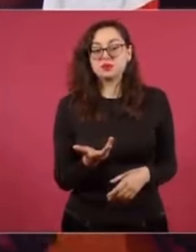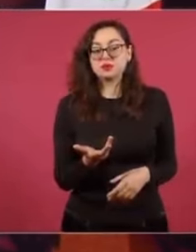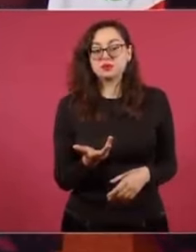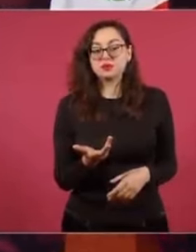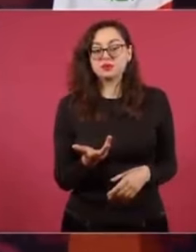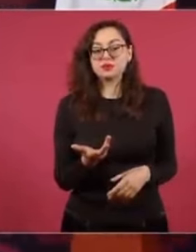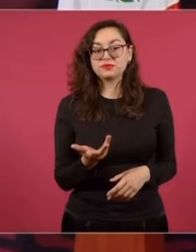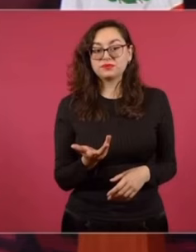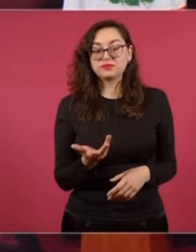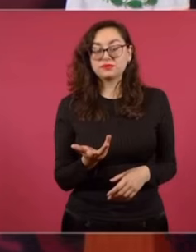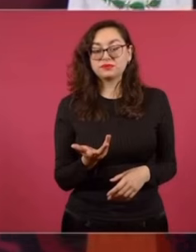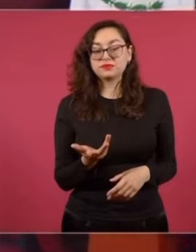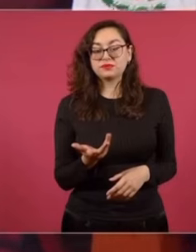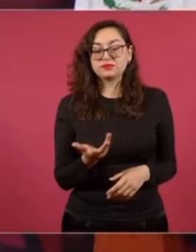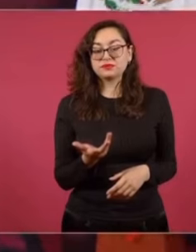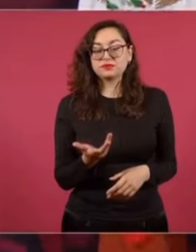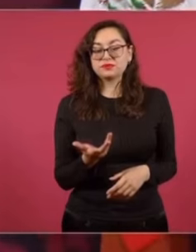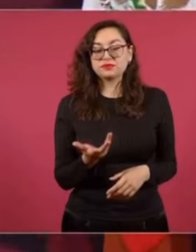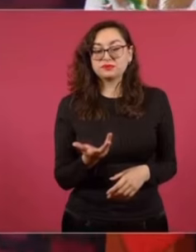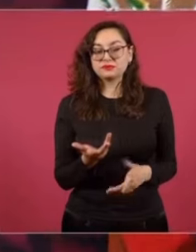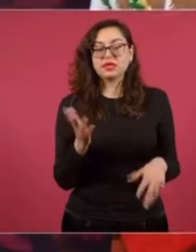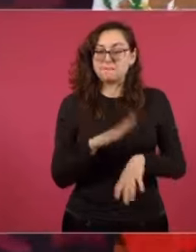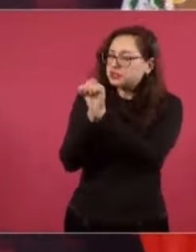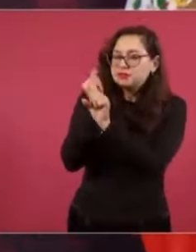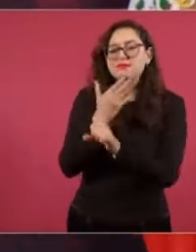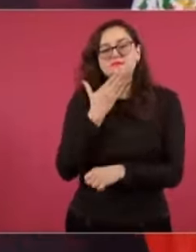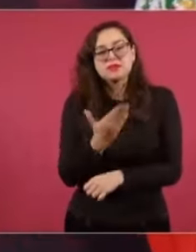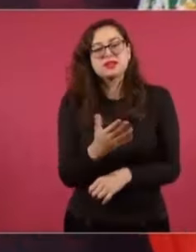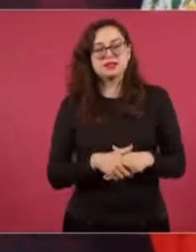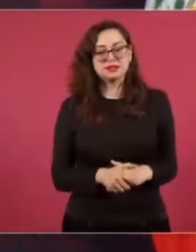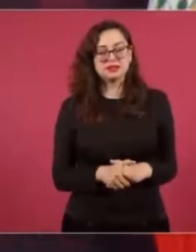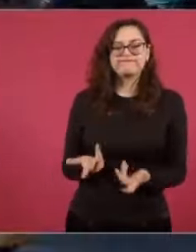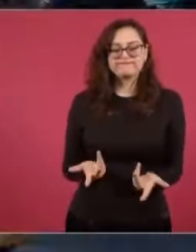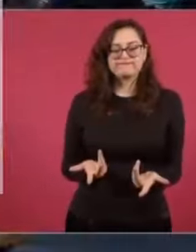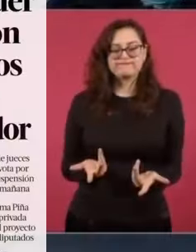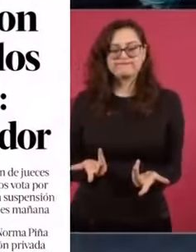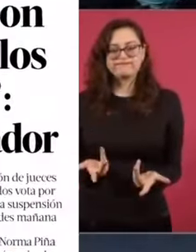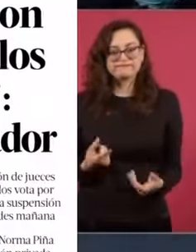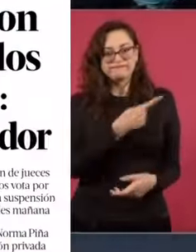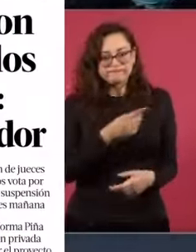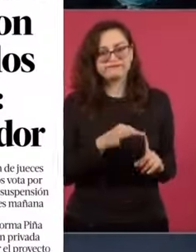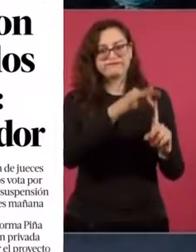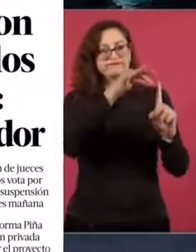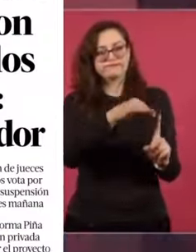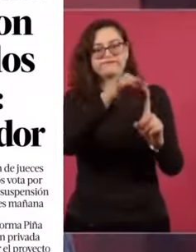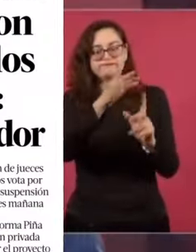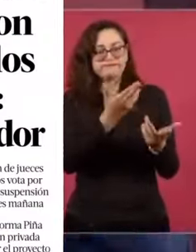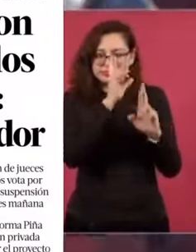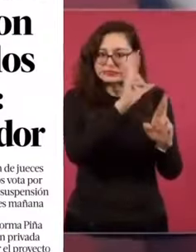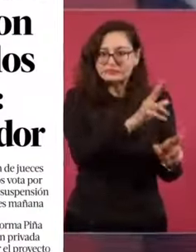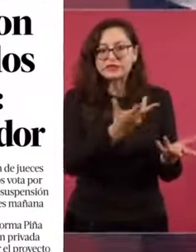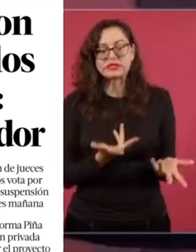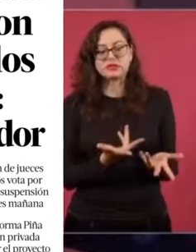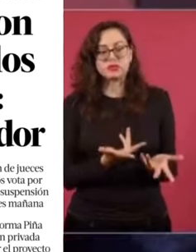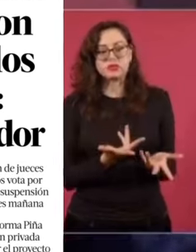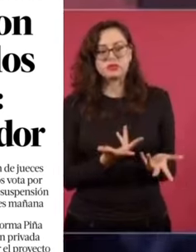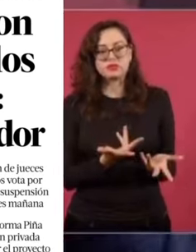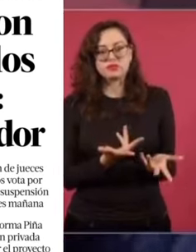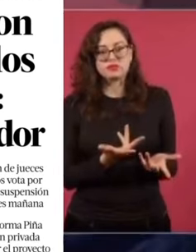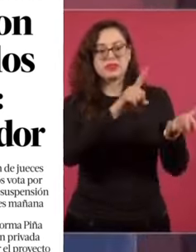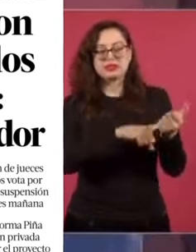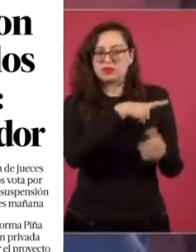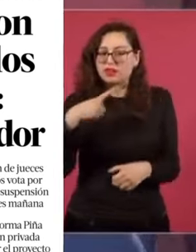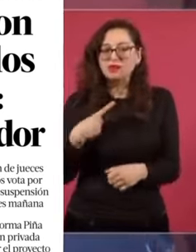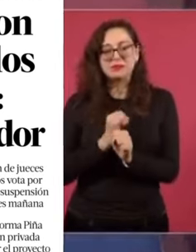eh que se informen los más respetados en las organizaciones